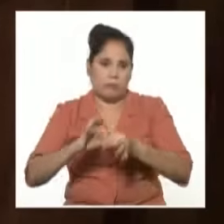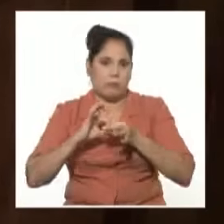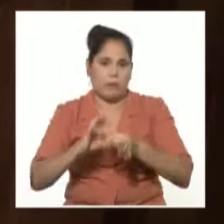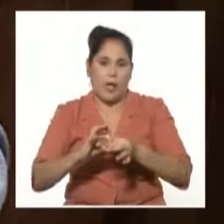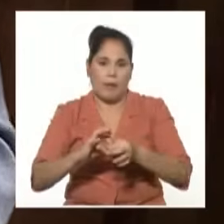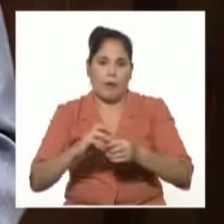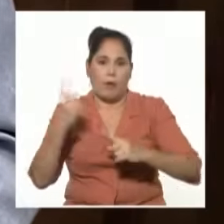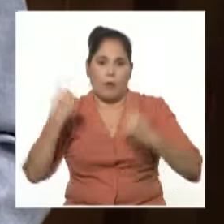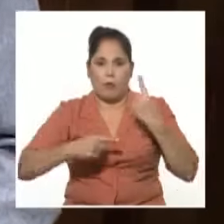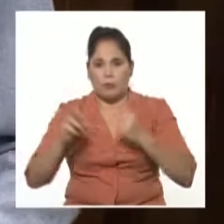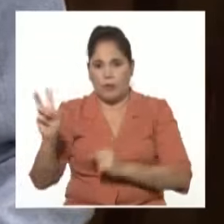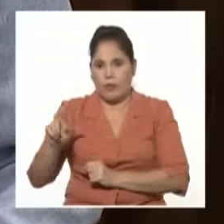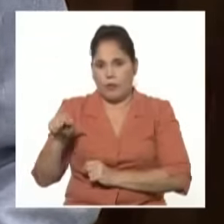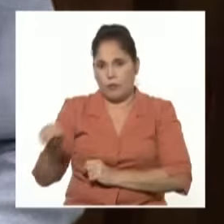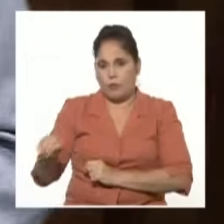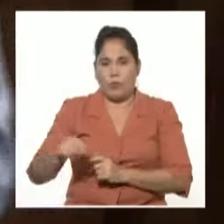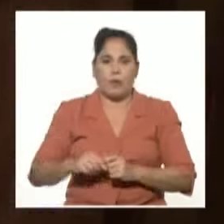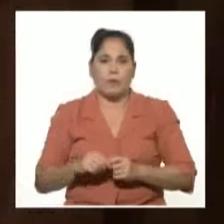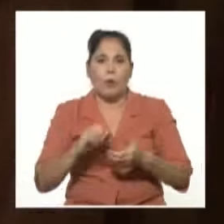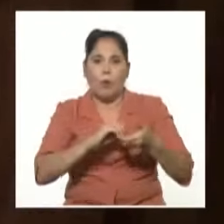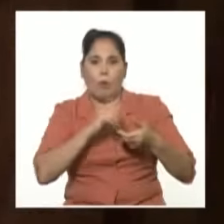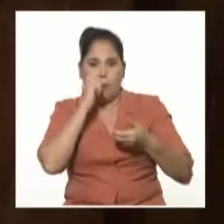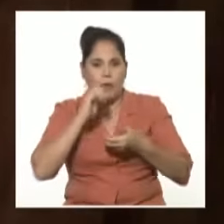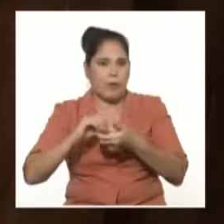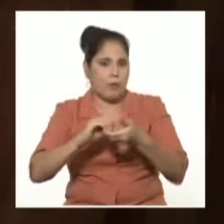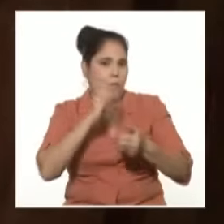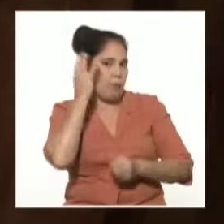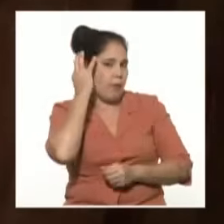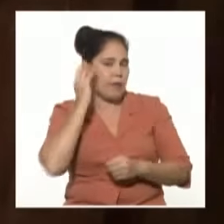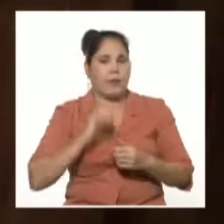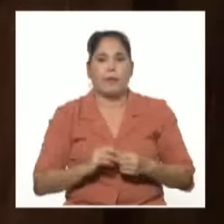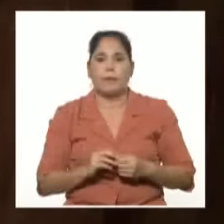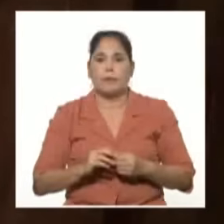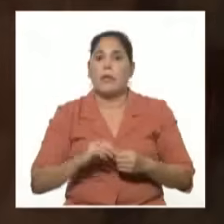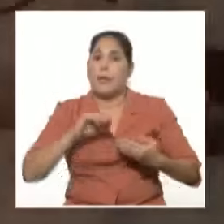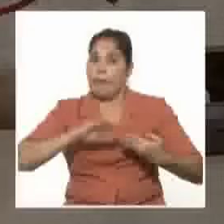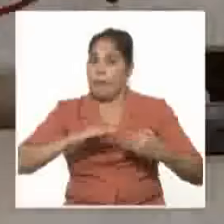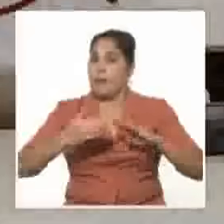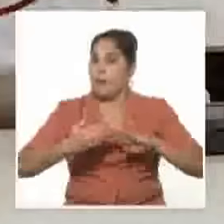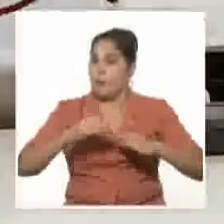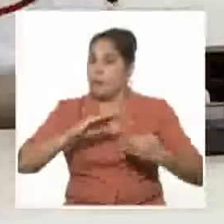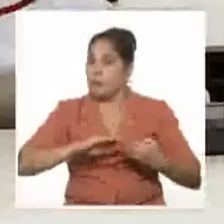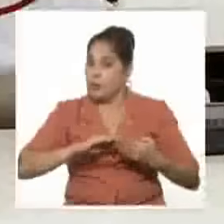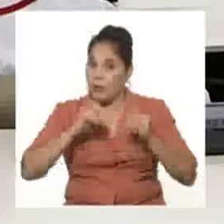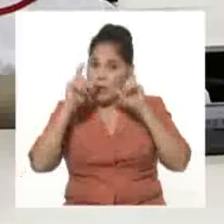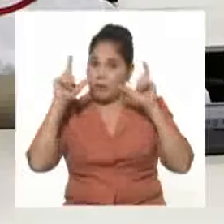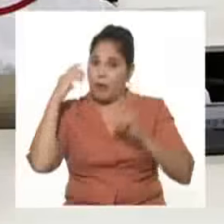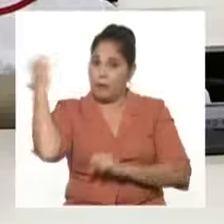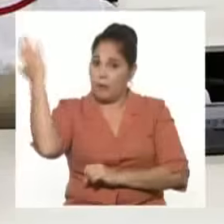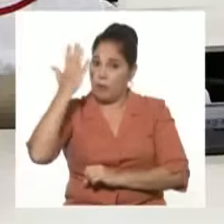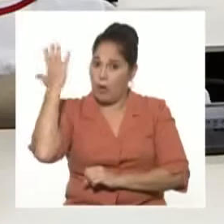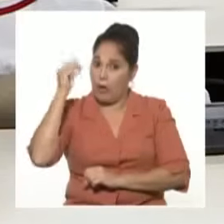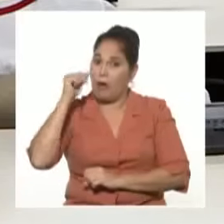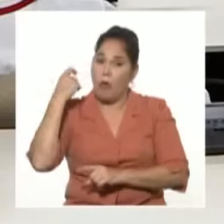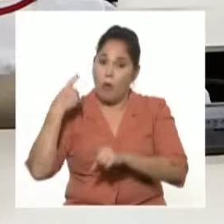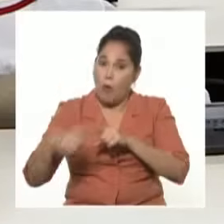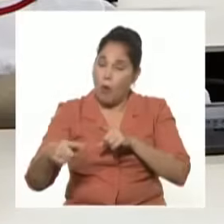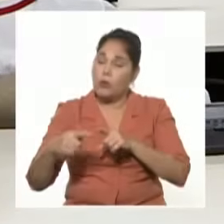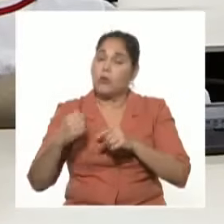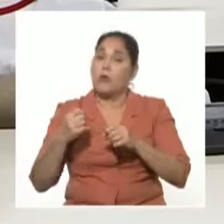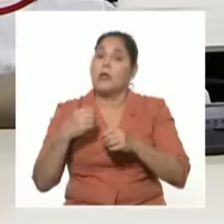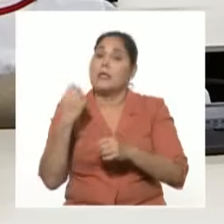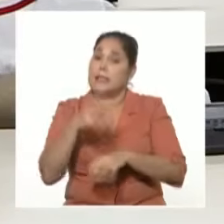agresión. Compañeras y compañeros, se ha discutido ampliamente el impacto del huracán Melissa y otros eventos